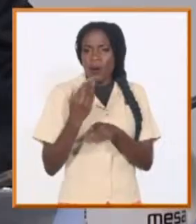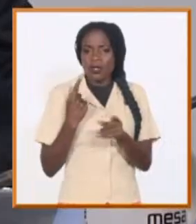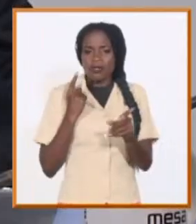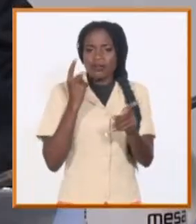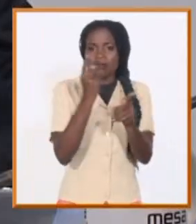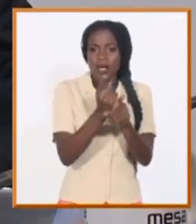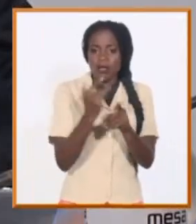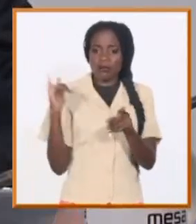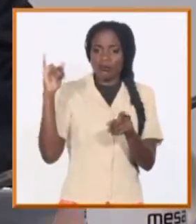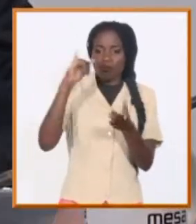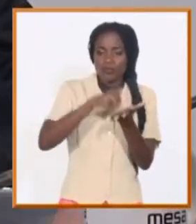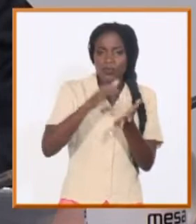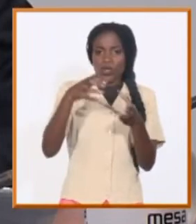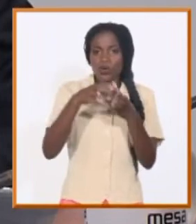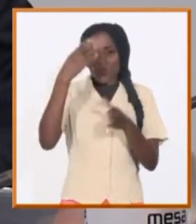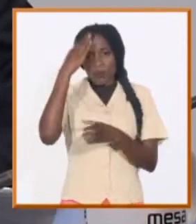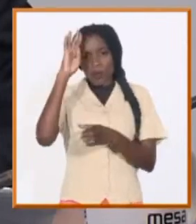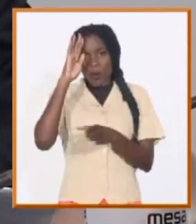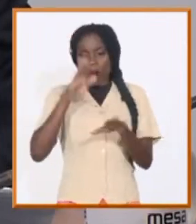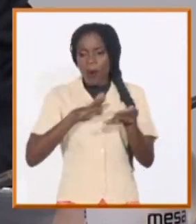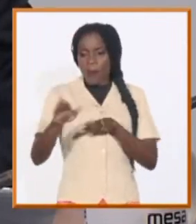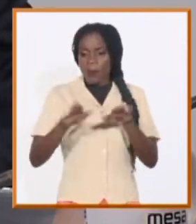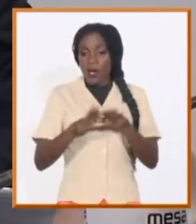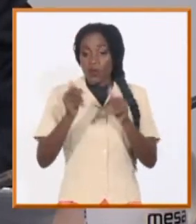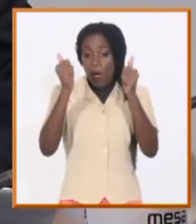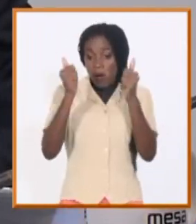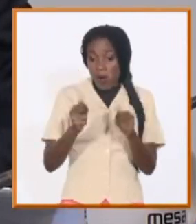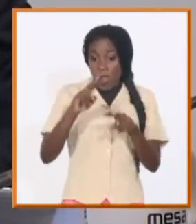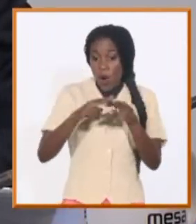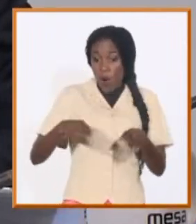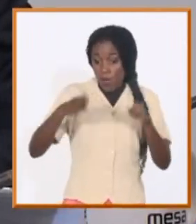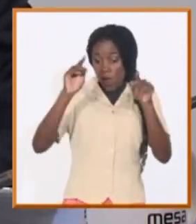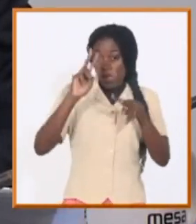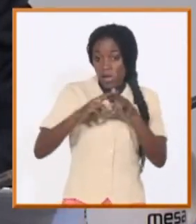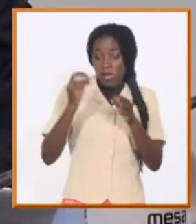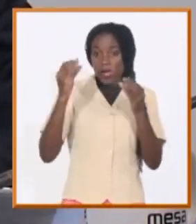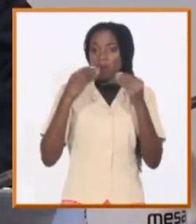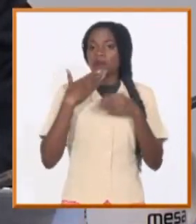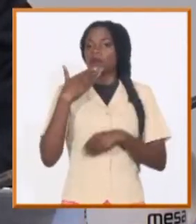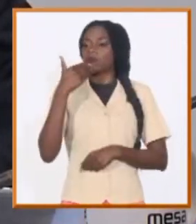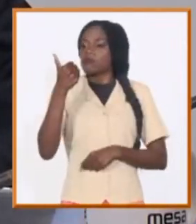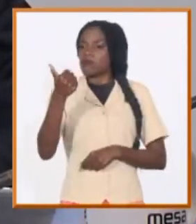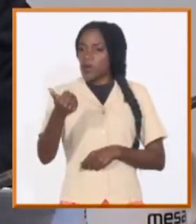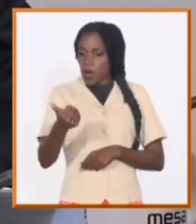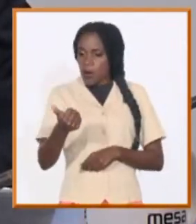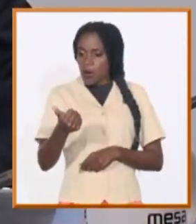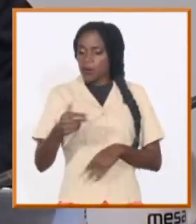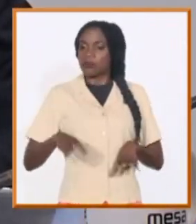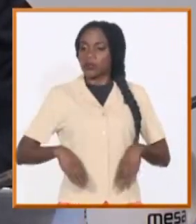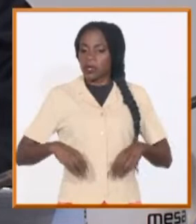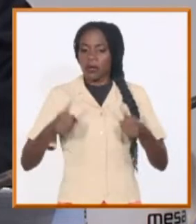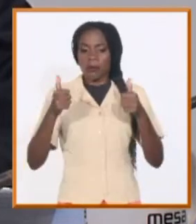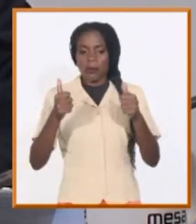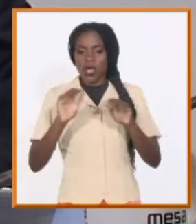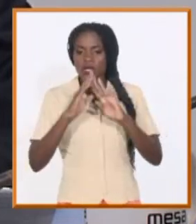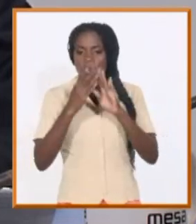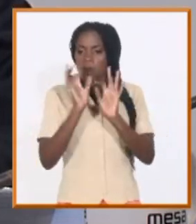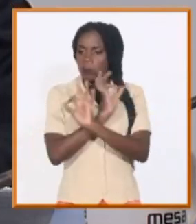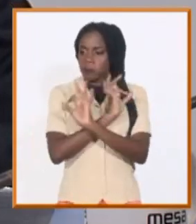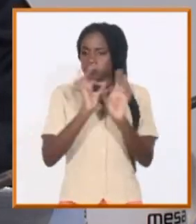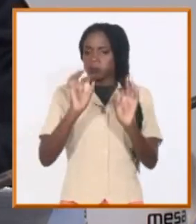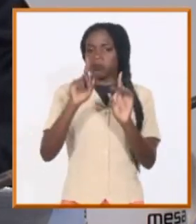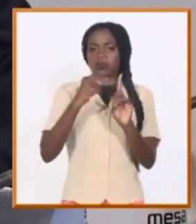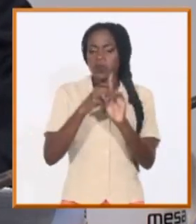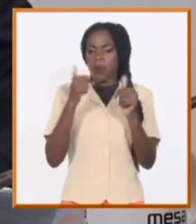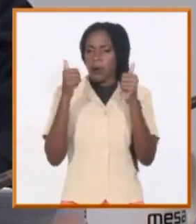estuvieron preparando las condiciones para que la estancia de nuestra delegación fuera agradable, fuera positiva.